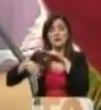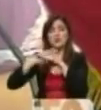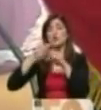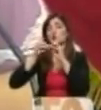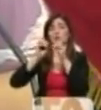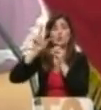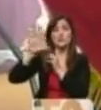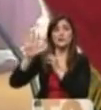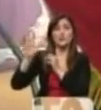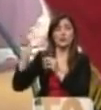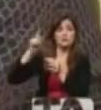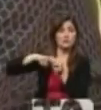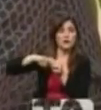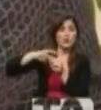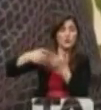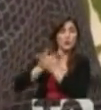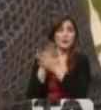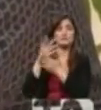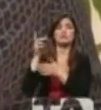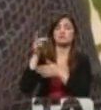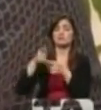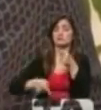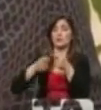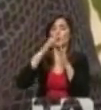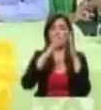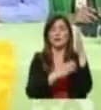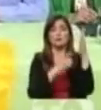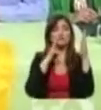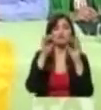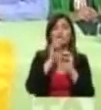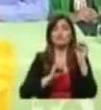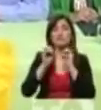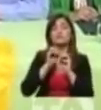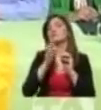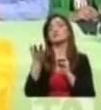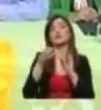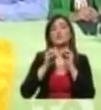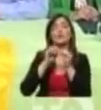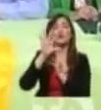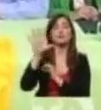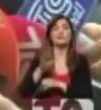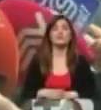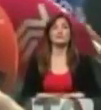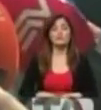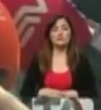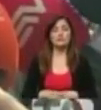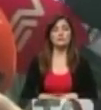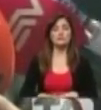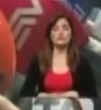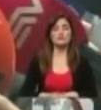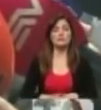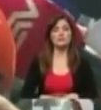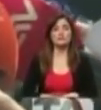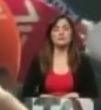por no observar, según dicen, los estatutos y disposiciones del propio movimiento político. La directiva